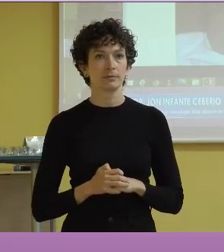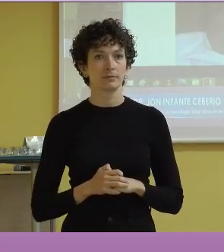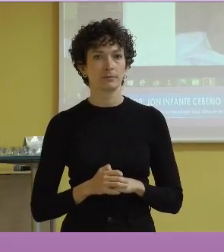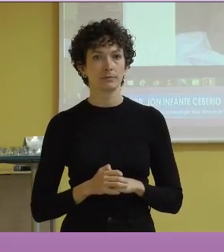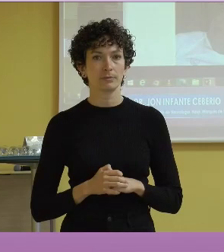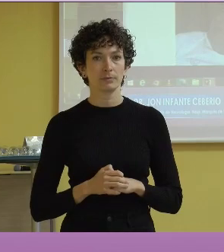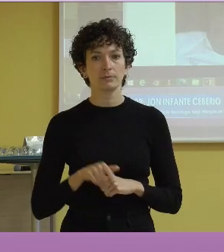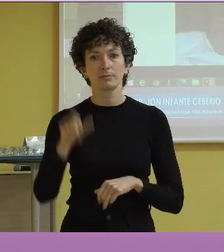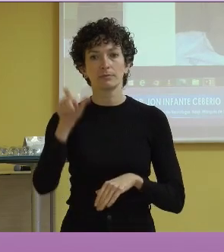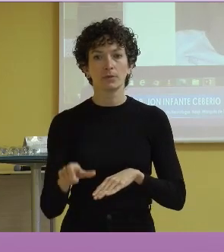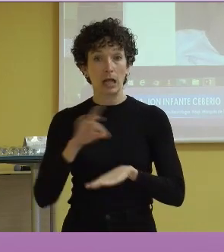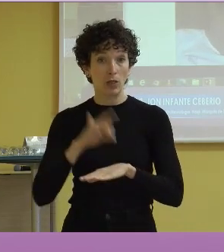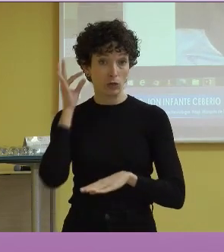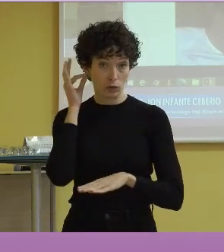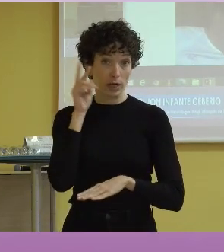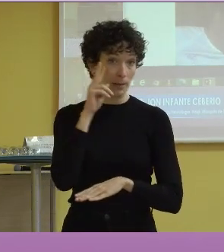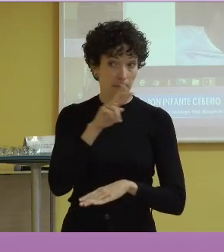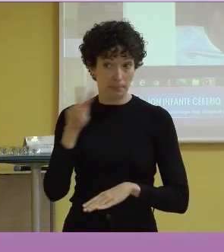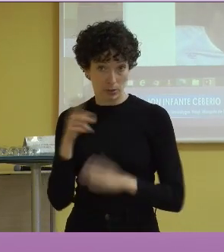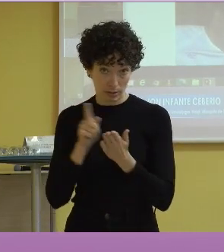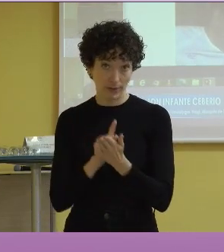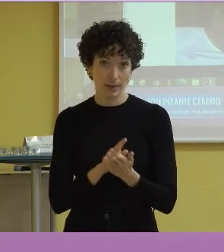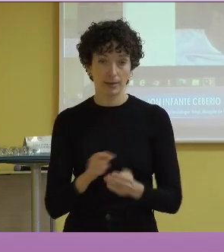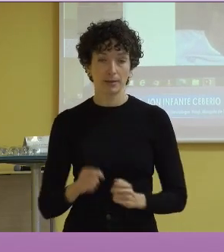Mira a la doctora de nuevo.